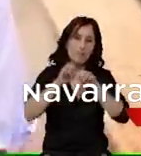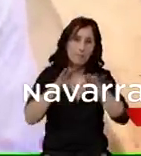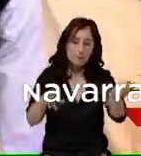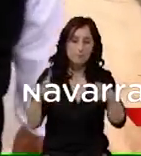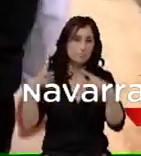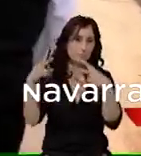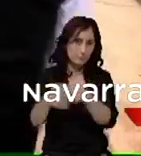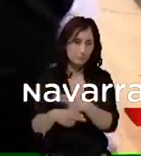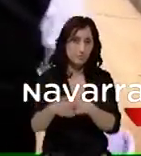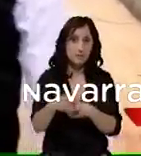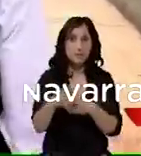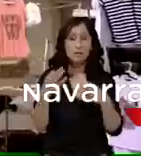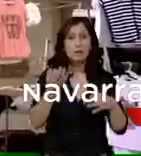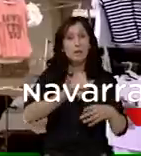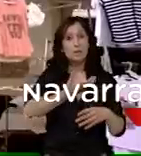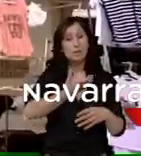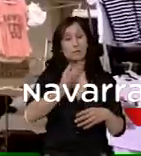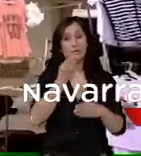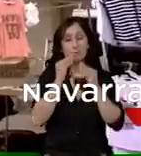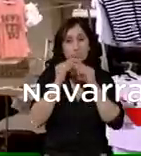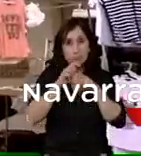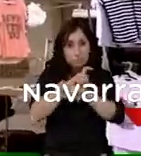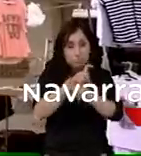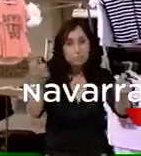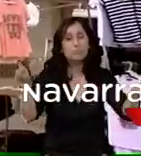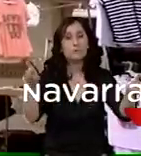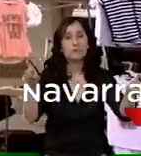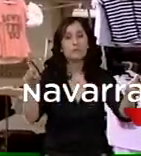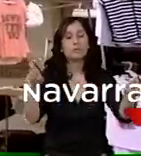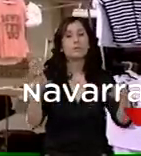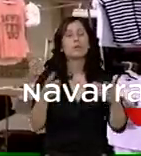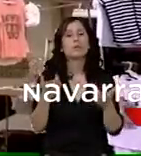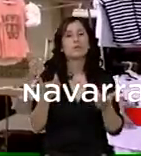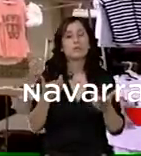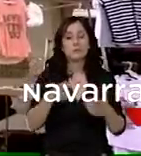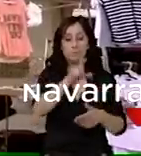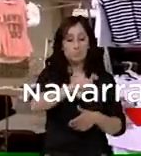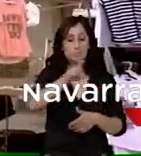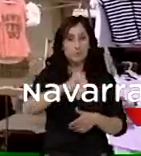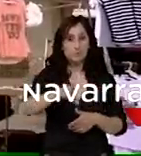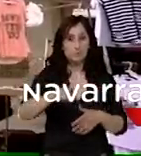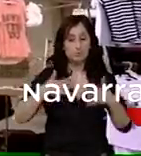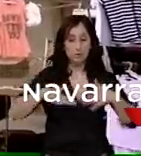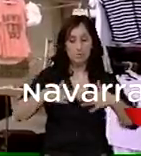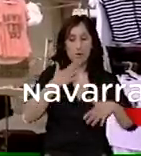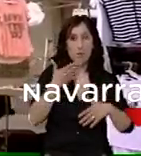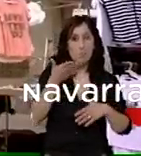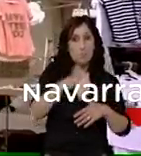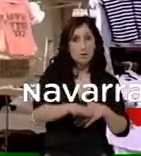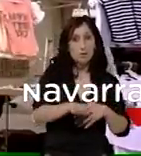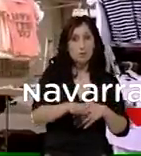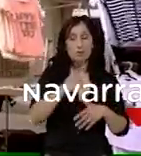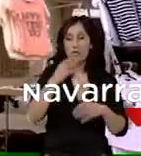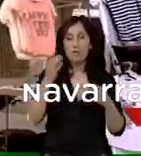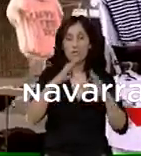lanzaban un bando prohibido terminantemente lavar las ropas de enfermos o muertos en el canal, si no era abajo de